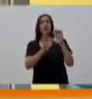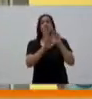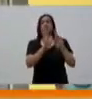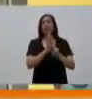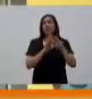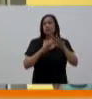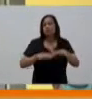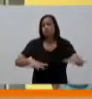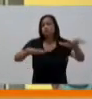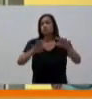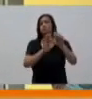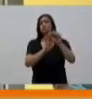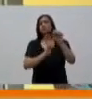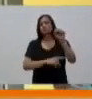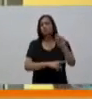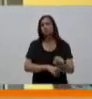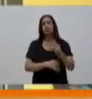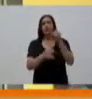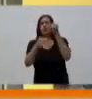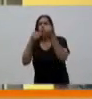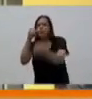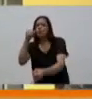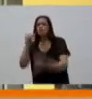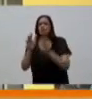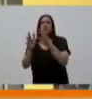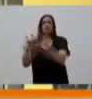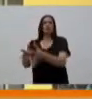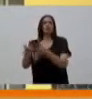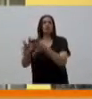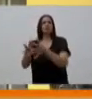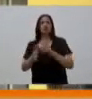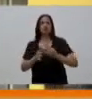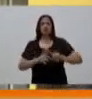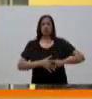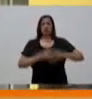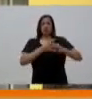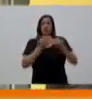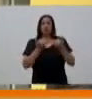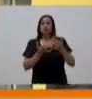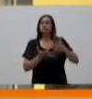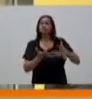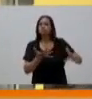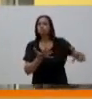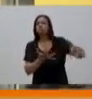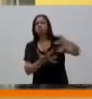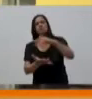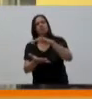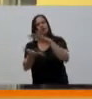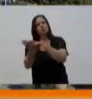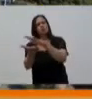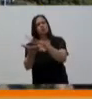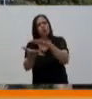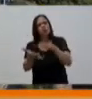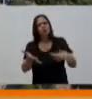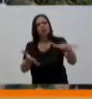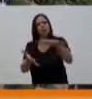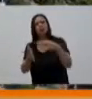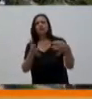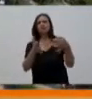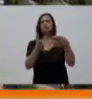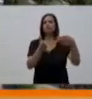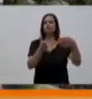educativo donde hay un repunte del COVID. Donde lo que sí se ha debido de hacer es trabajar en los centros